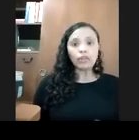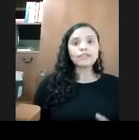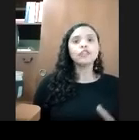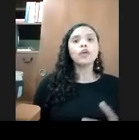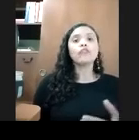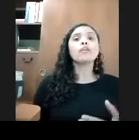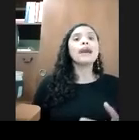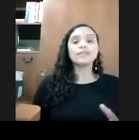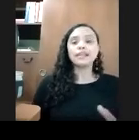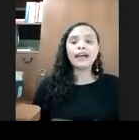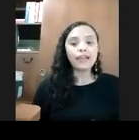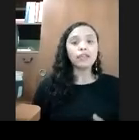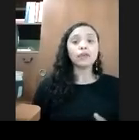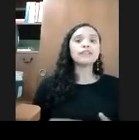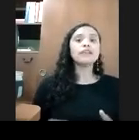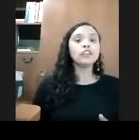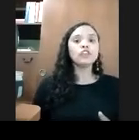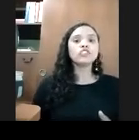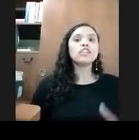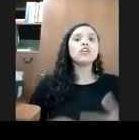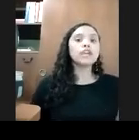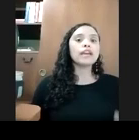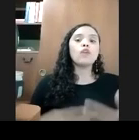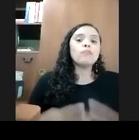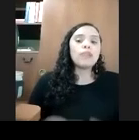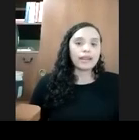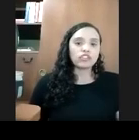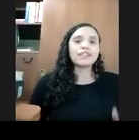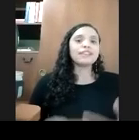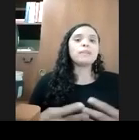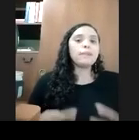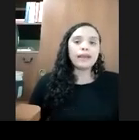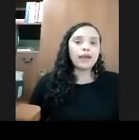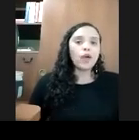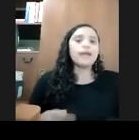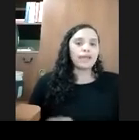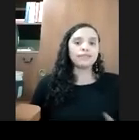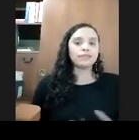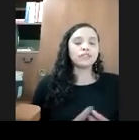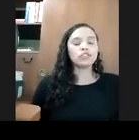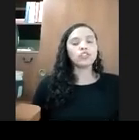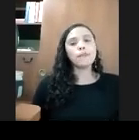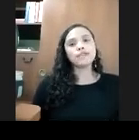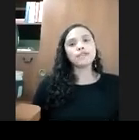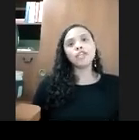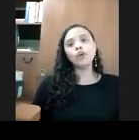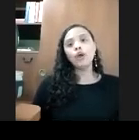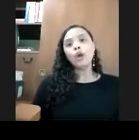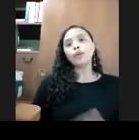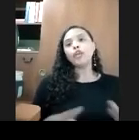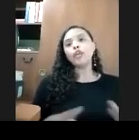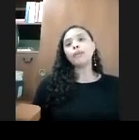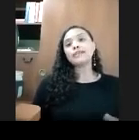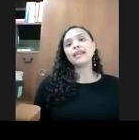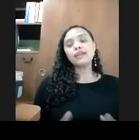lo está haciendo de forma acelerada, y lo está haciendo sin contar con planes, o sea, sin estar preparados para esa situación de envejecimiento,